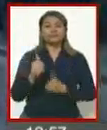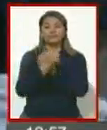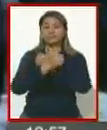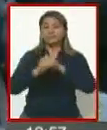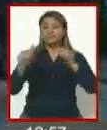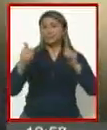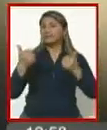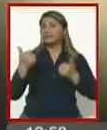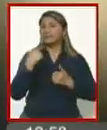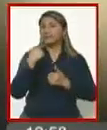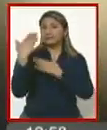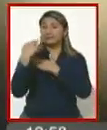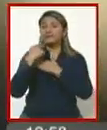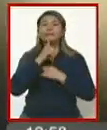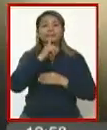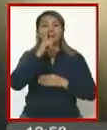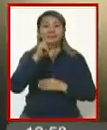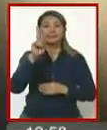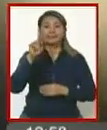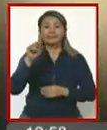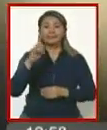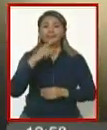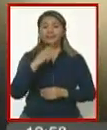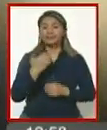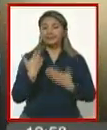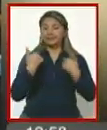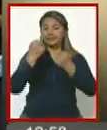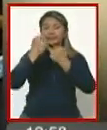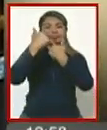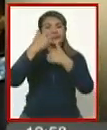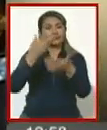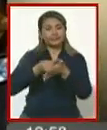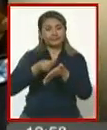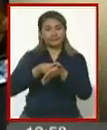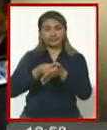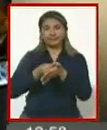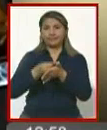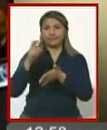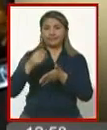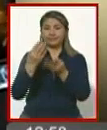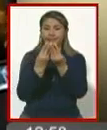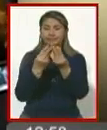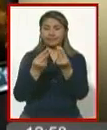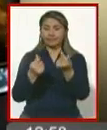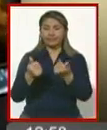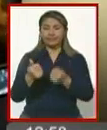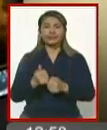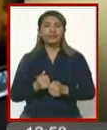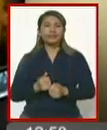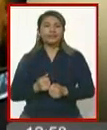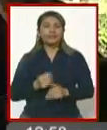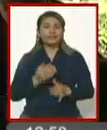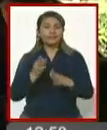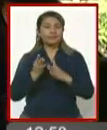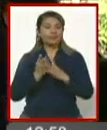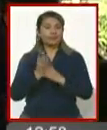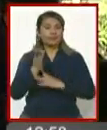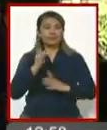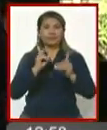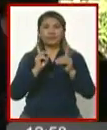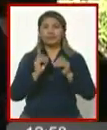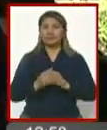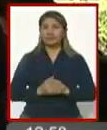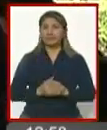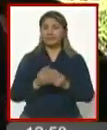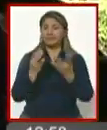se refirió a la reunión, donde aseguró que la UPEA tiene muchas limitaciones presupuestarias que deben ser solucionadas por medio del diálogo. Yo soy